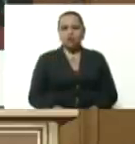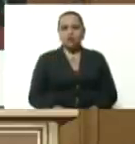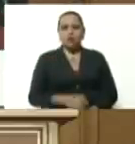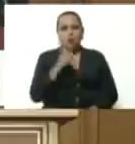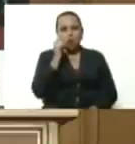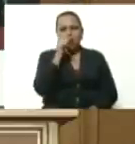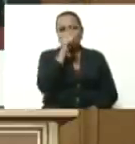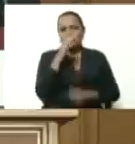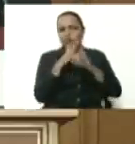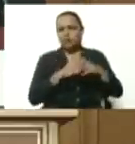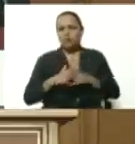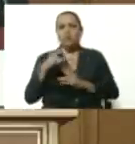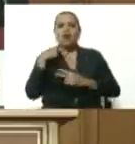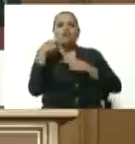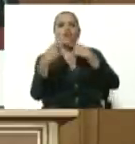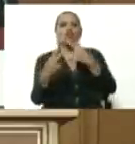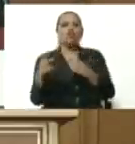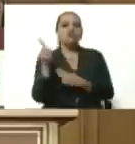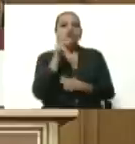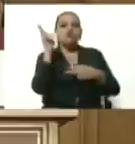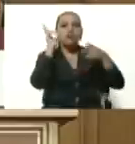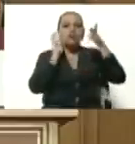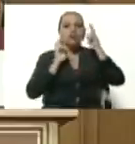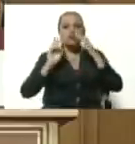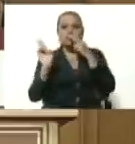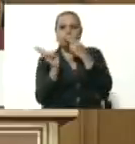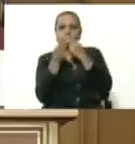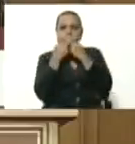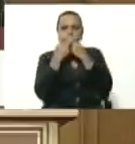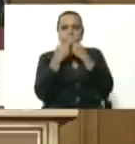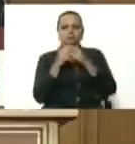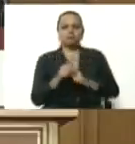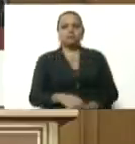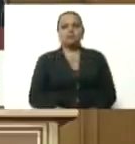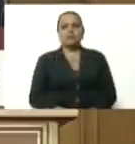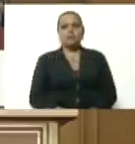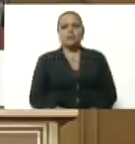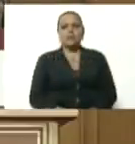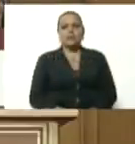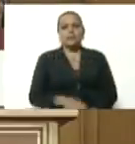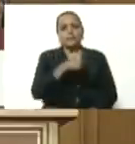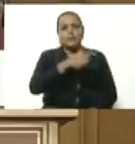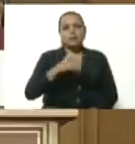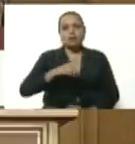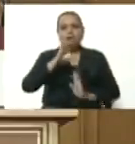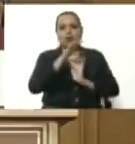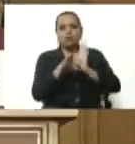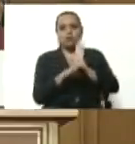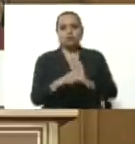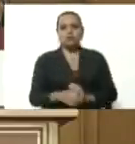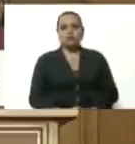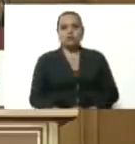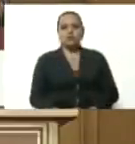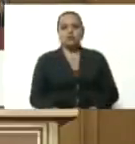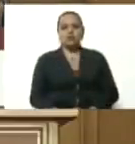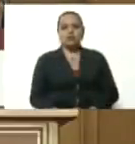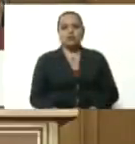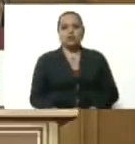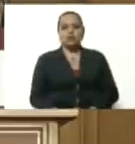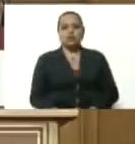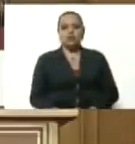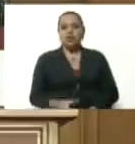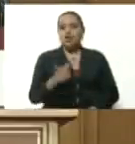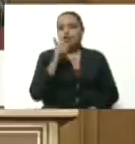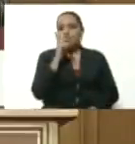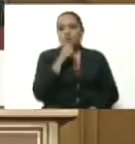nuestra voz no se escuche y eso, compañeros, compatriotas, constituyentes, legisladores, viola el